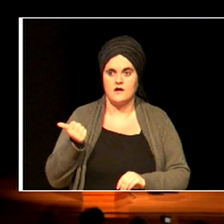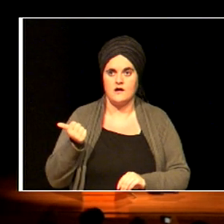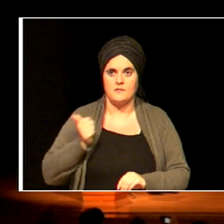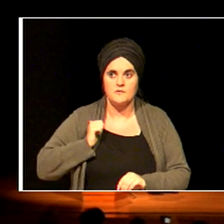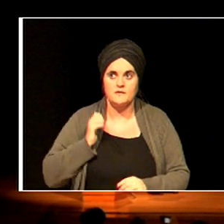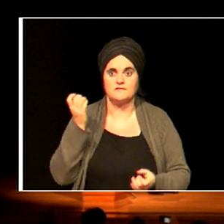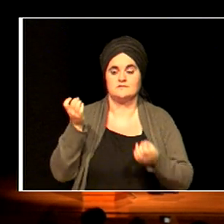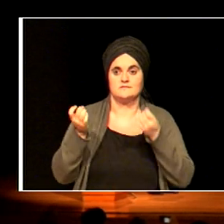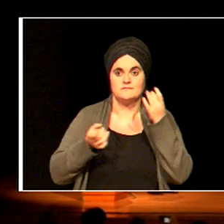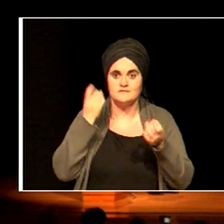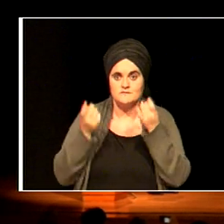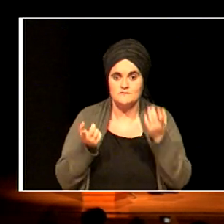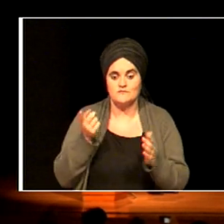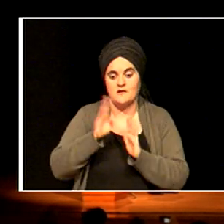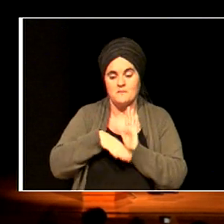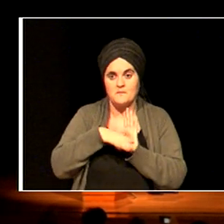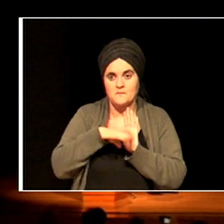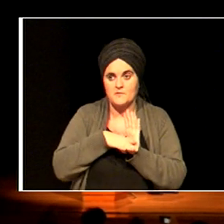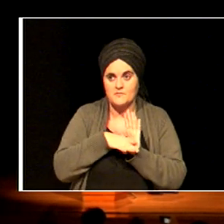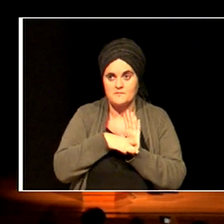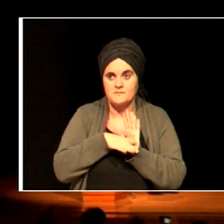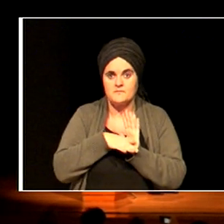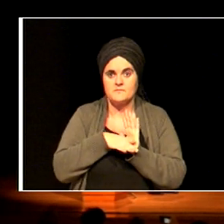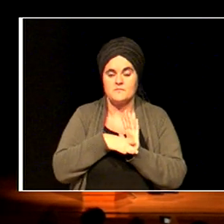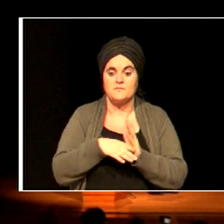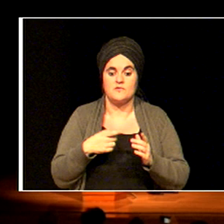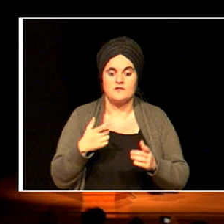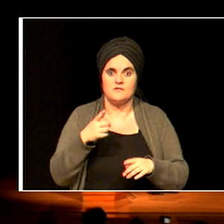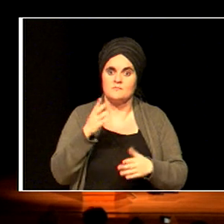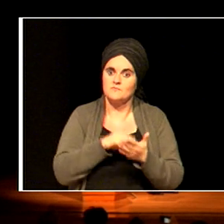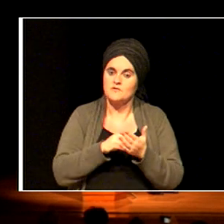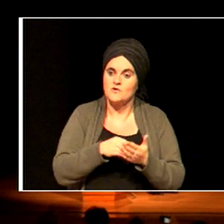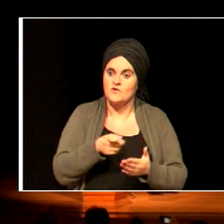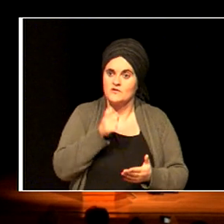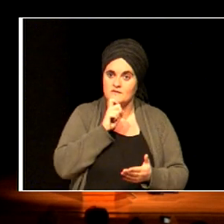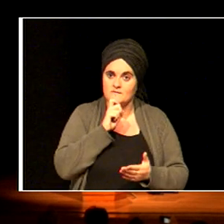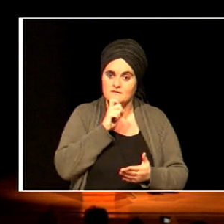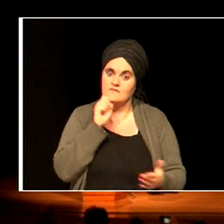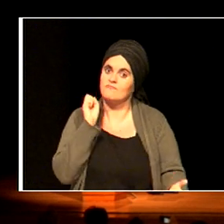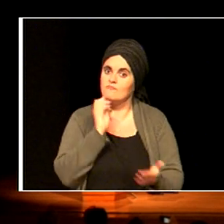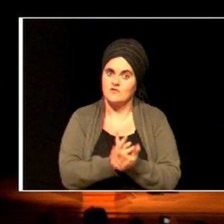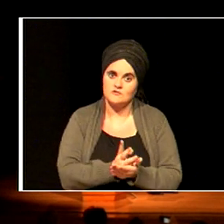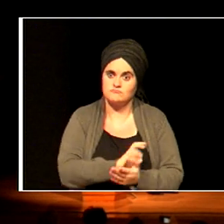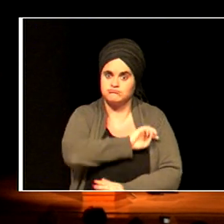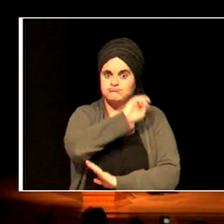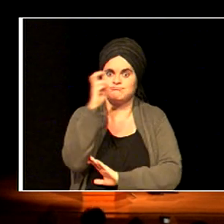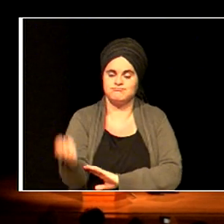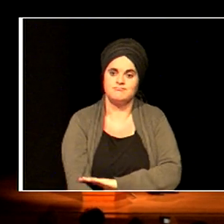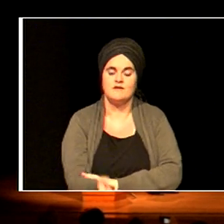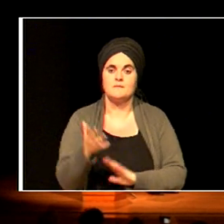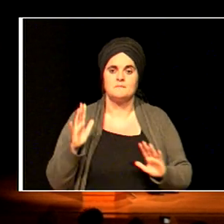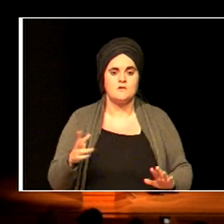yo creo que también del programa, que en muchas ocasiones es muy difícil porque tiene muchos retos, pero ellos siempre han